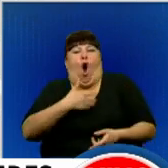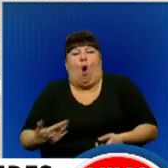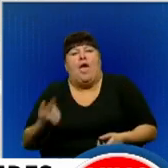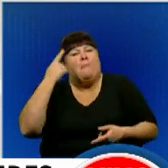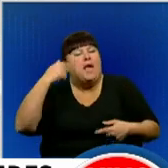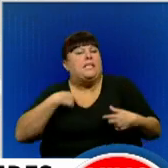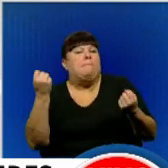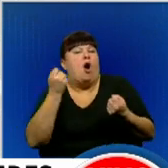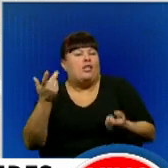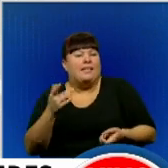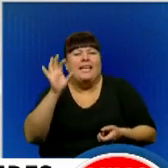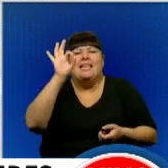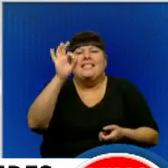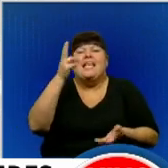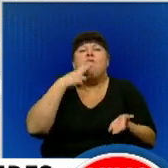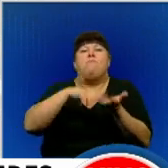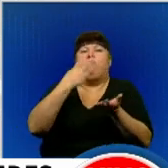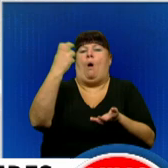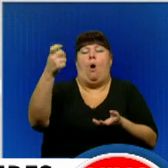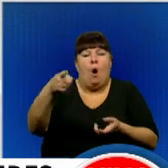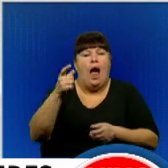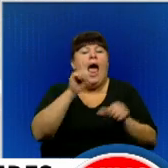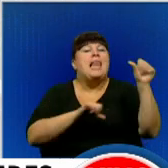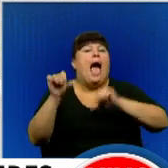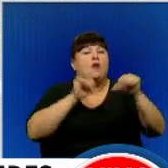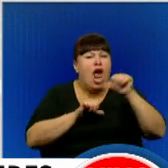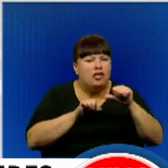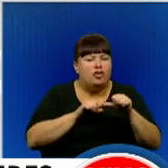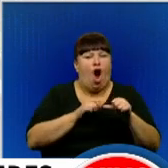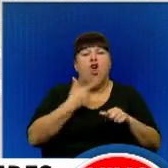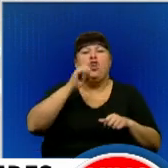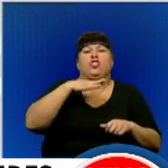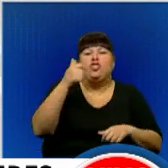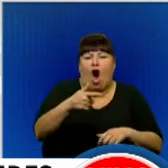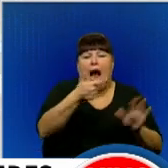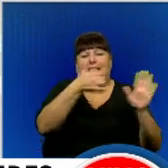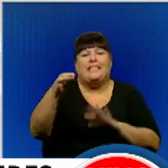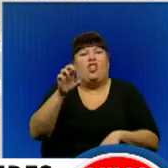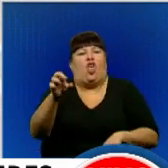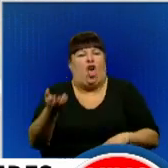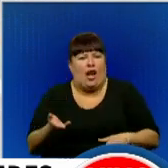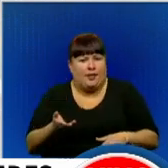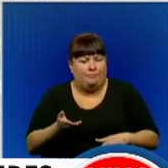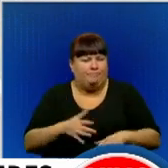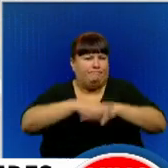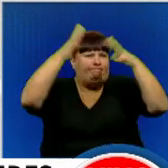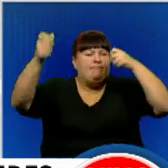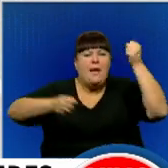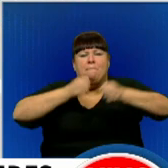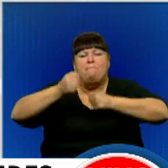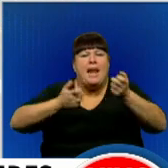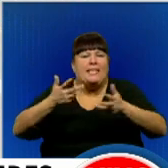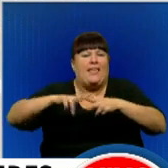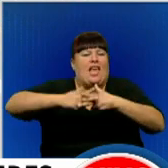considera estratégico cero retención en los laboratorios los puzzles de las hojas las hojas 600 dólares las gigantes